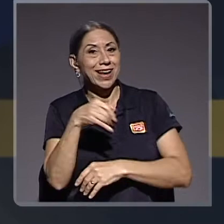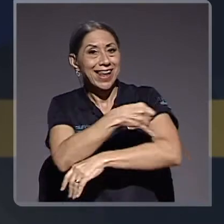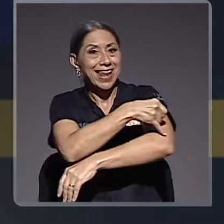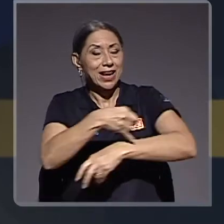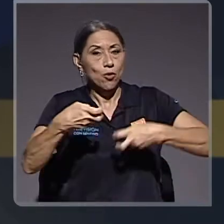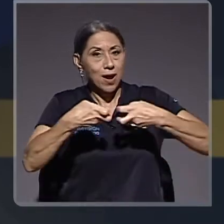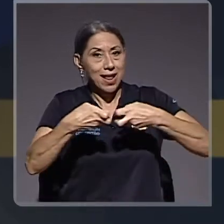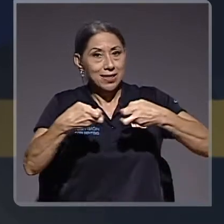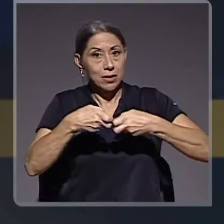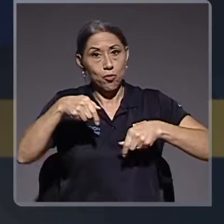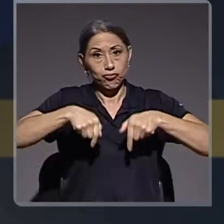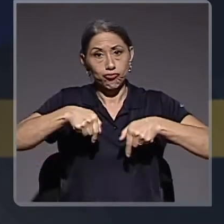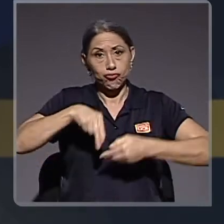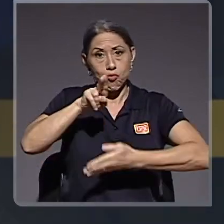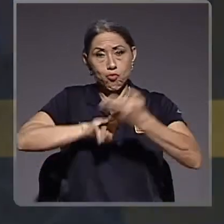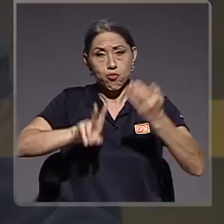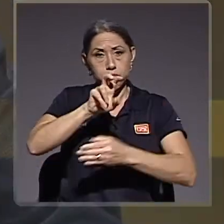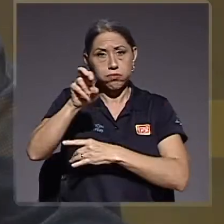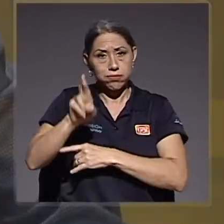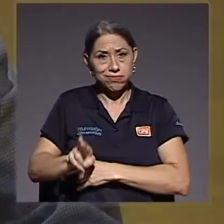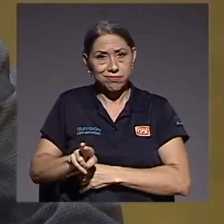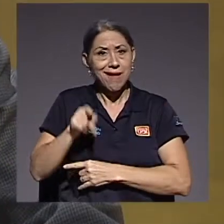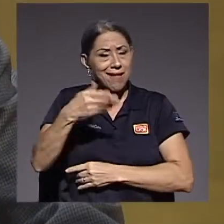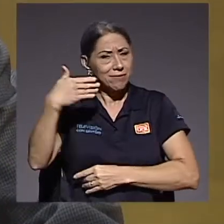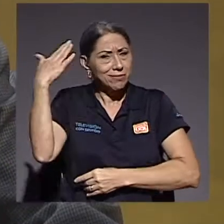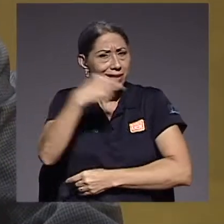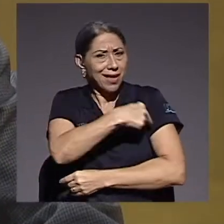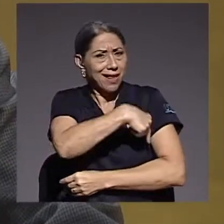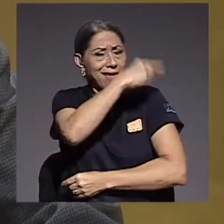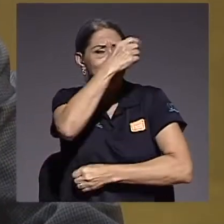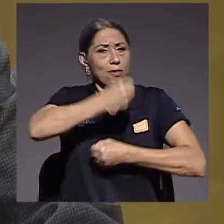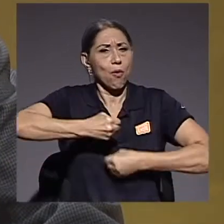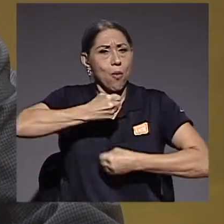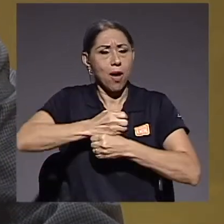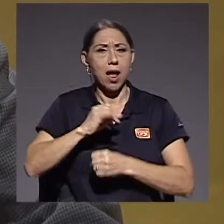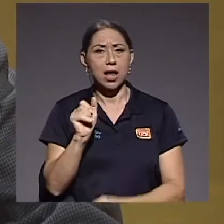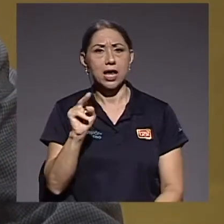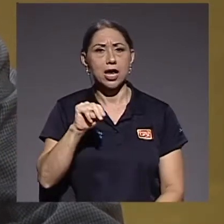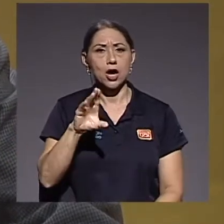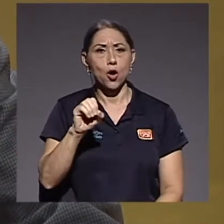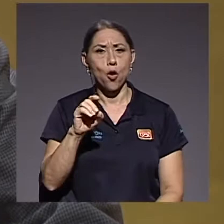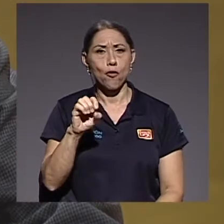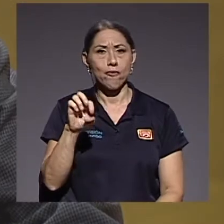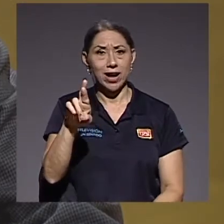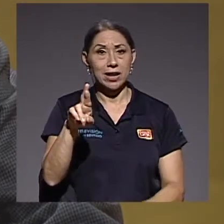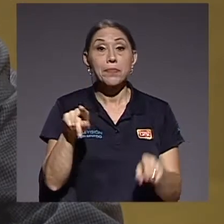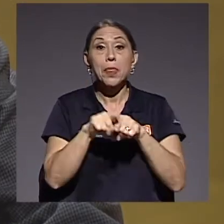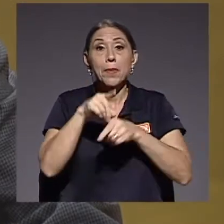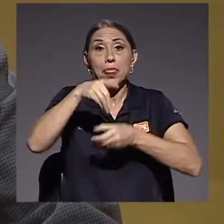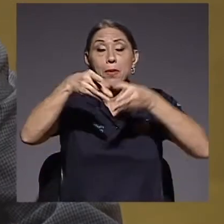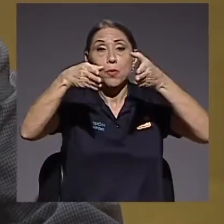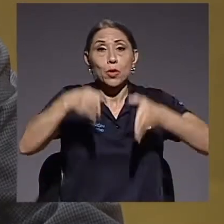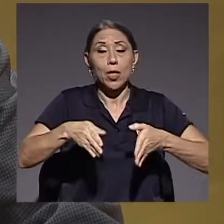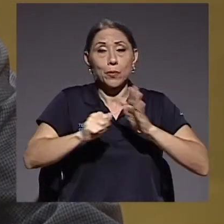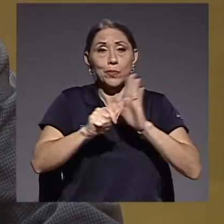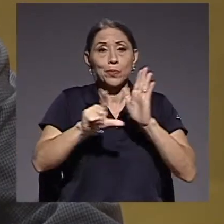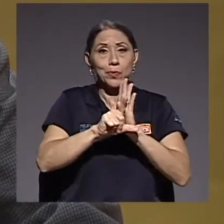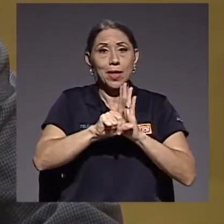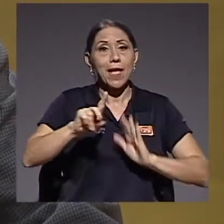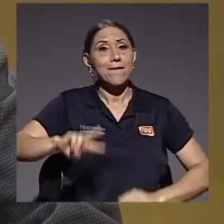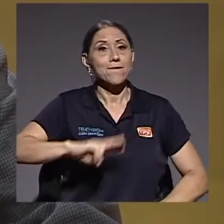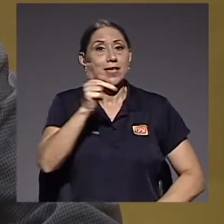de la Universidad de Costa Rica, ha sido gerente de operaciones de Incofer, diputado a la Asamblea Legislativa, vicepresidente de la